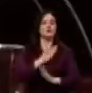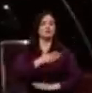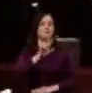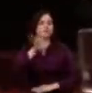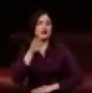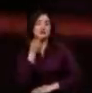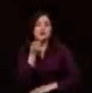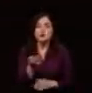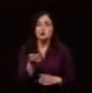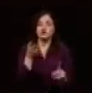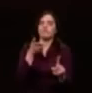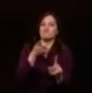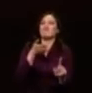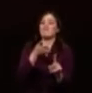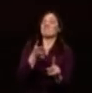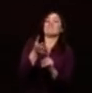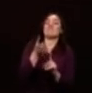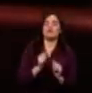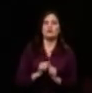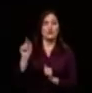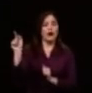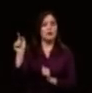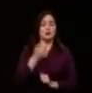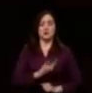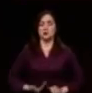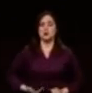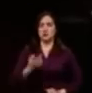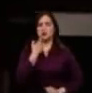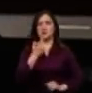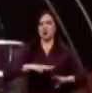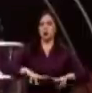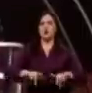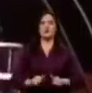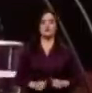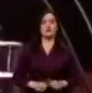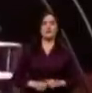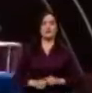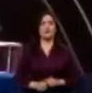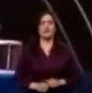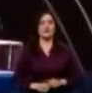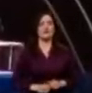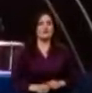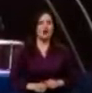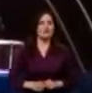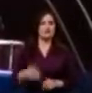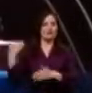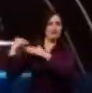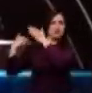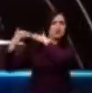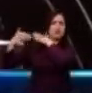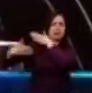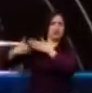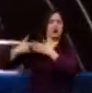oficialismo lo considera un reto en este periodo. Serrano también se refirió a la corrupción. Y ningún gobierno puede decir que